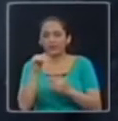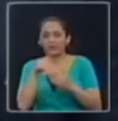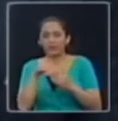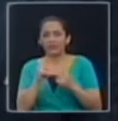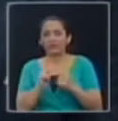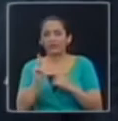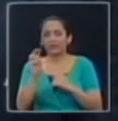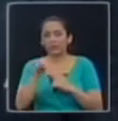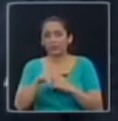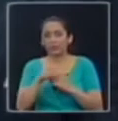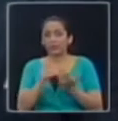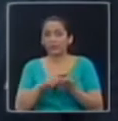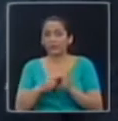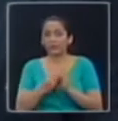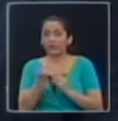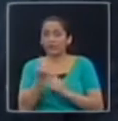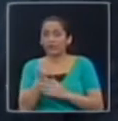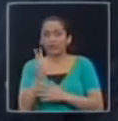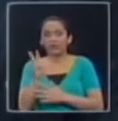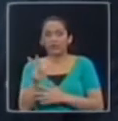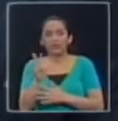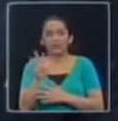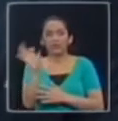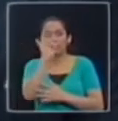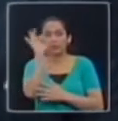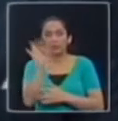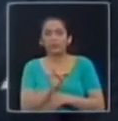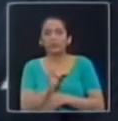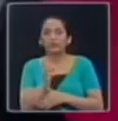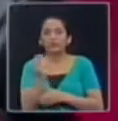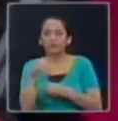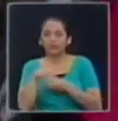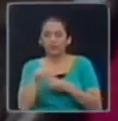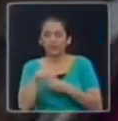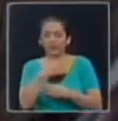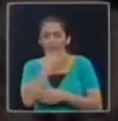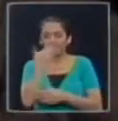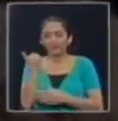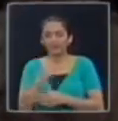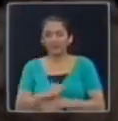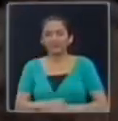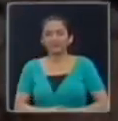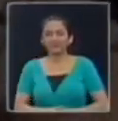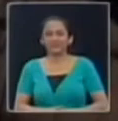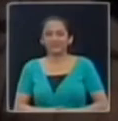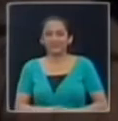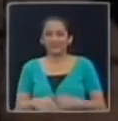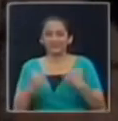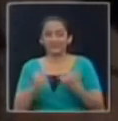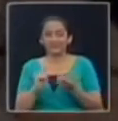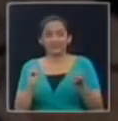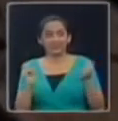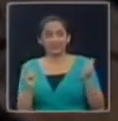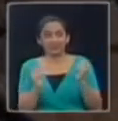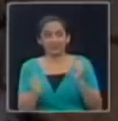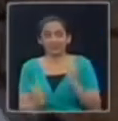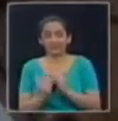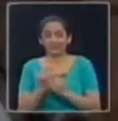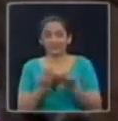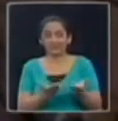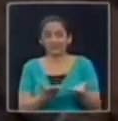representa un ahorro de aproximadamente un 35% de los costos de mantenimiento de un vehículo. Esta propuesta, la más revolucionaria de su